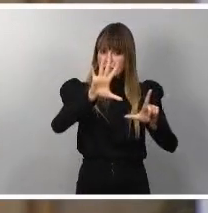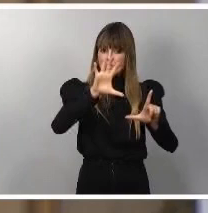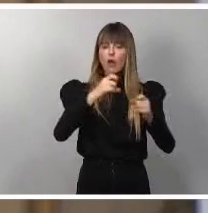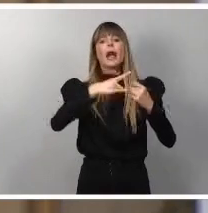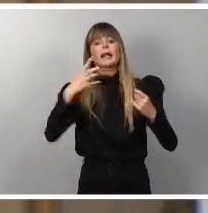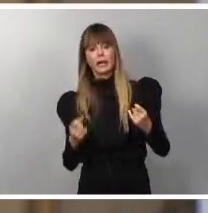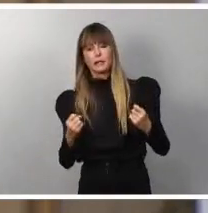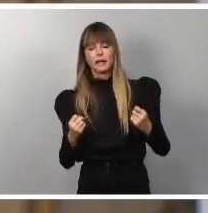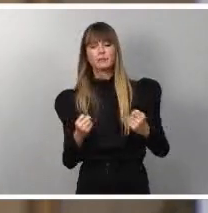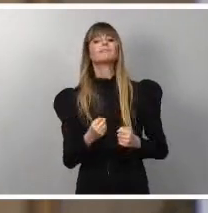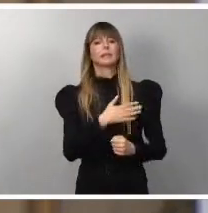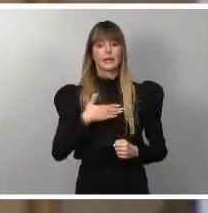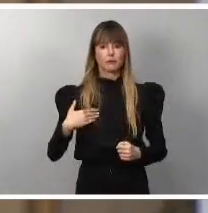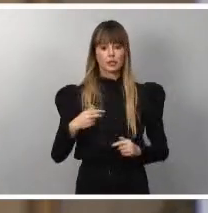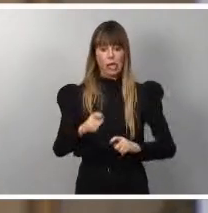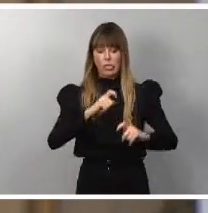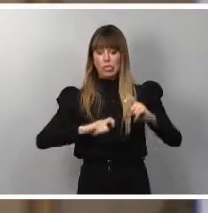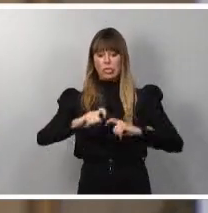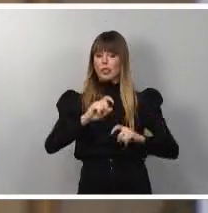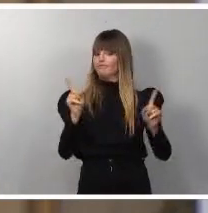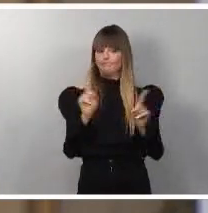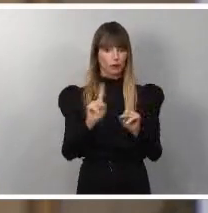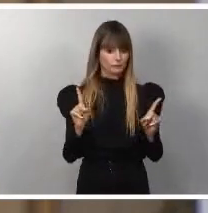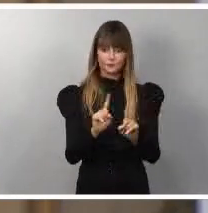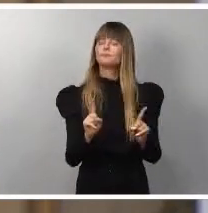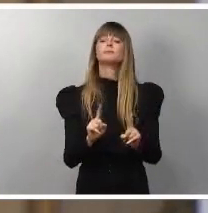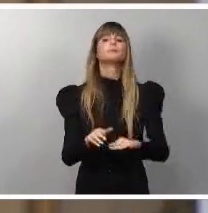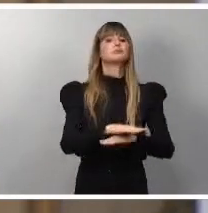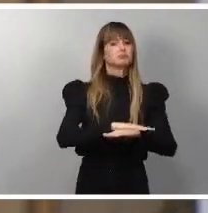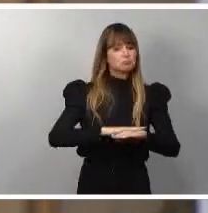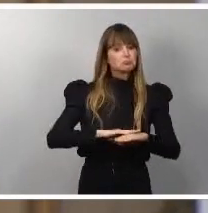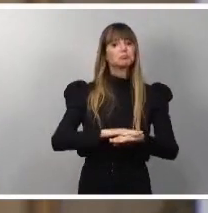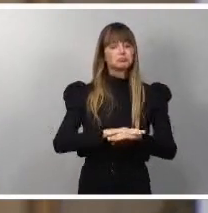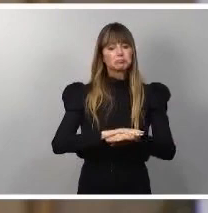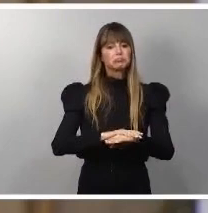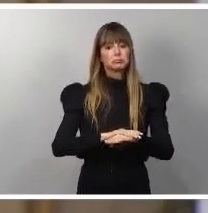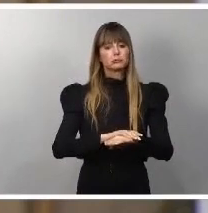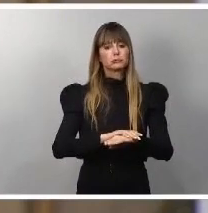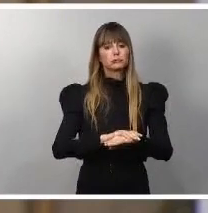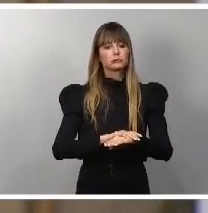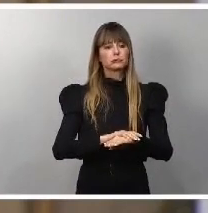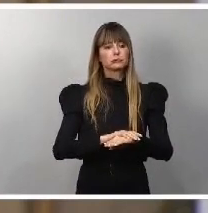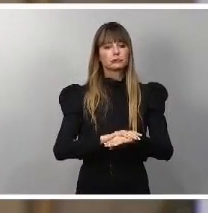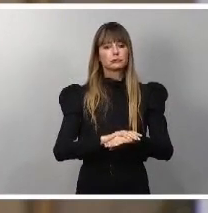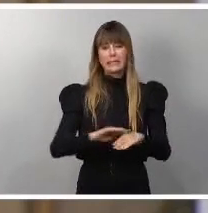LGTBI y, por tanto, no vamos a dar un paso atrás en lo que hagan gobiernos que, con la presencia de la